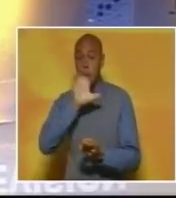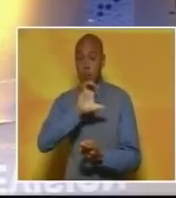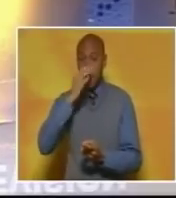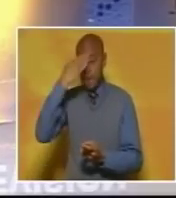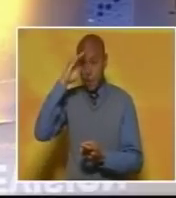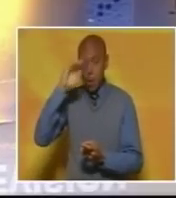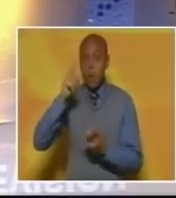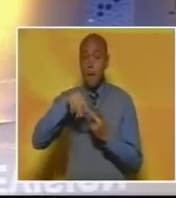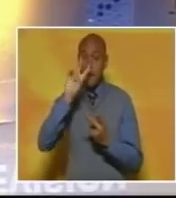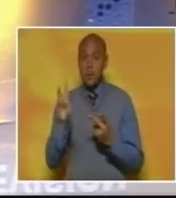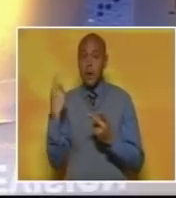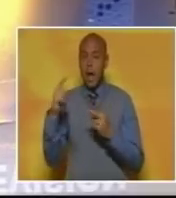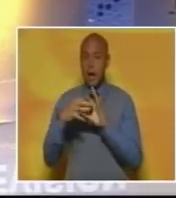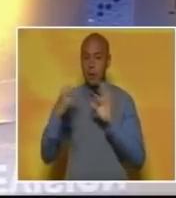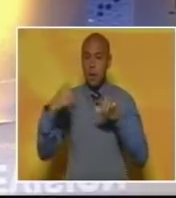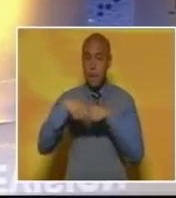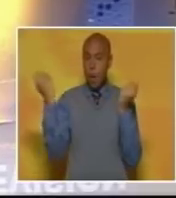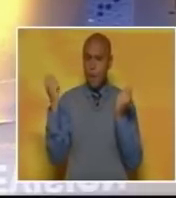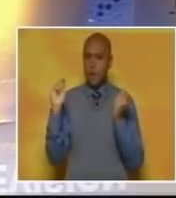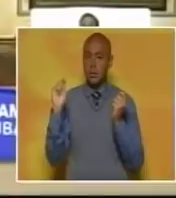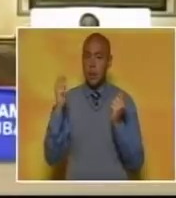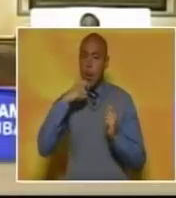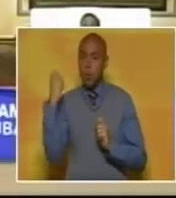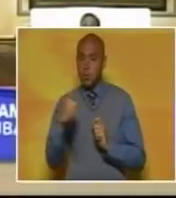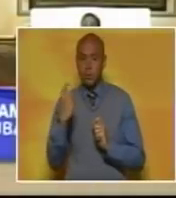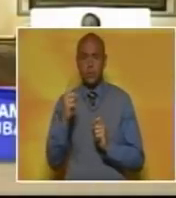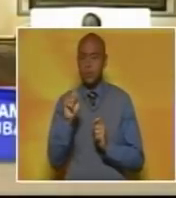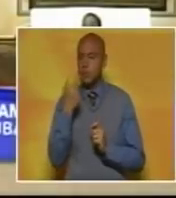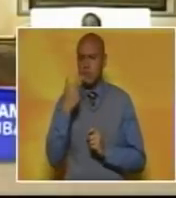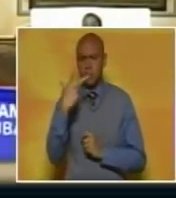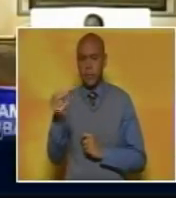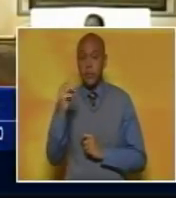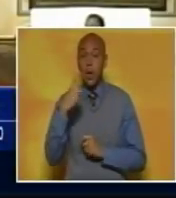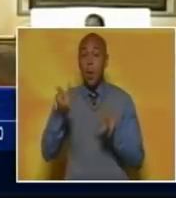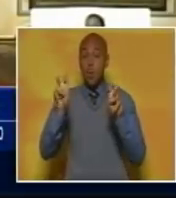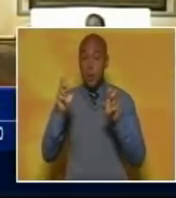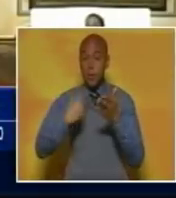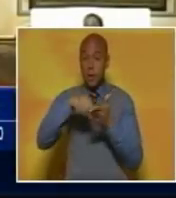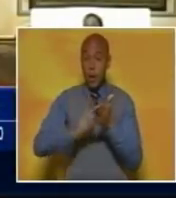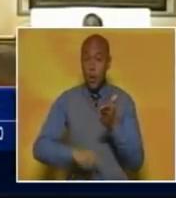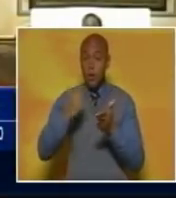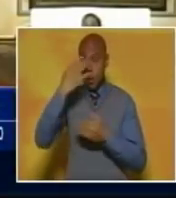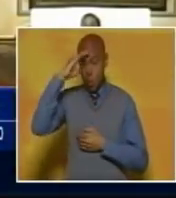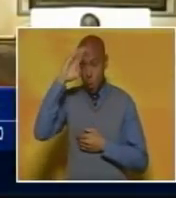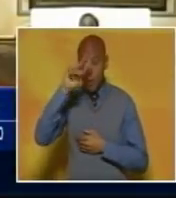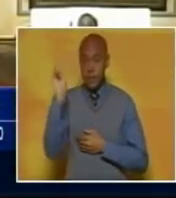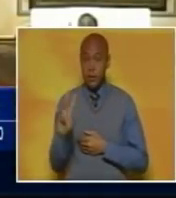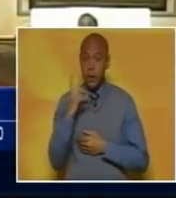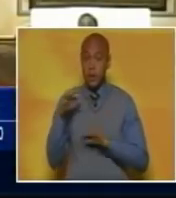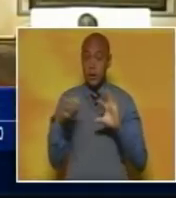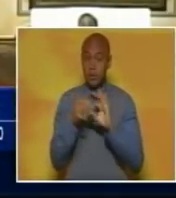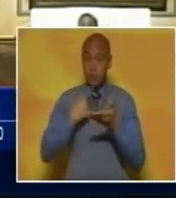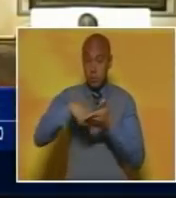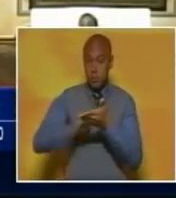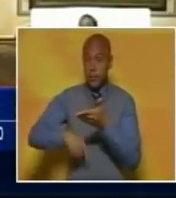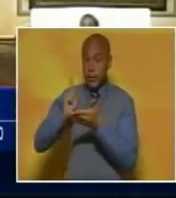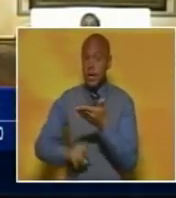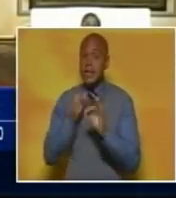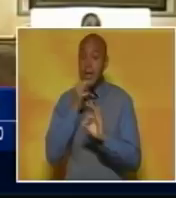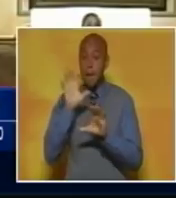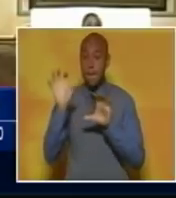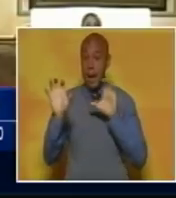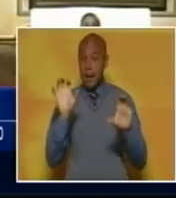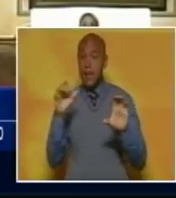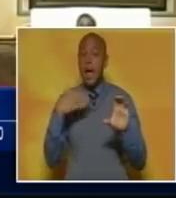Venezuela están fracturadas. Durante la firma de nuevos acuerdos del convenio Cuba-Venezuela, el mandatario nacional aseguró que ambas